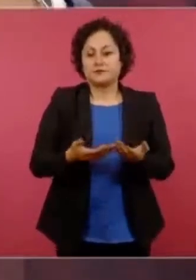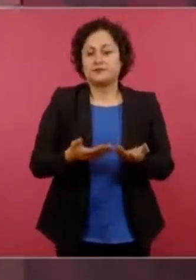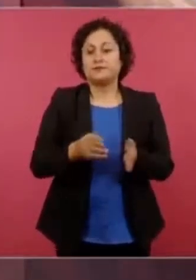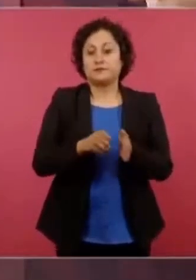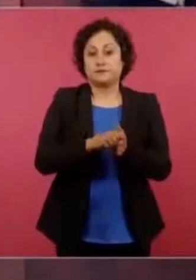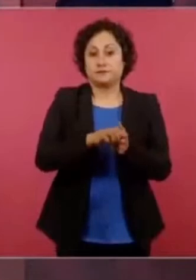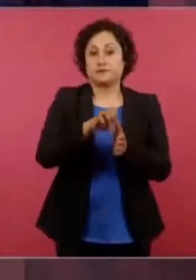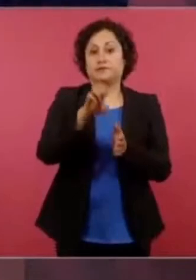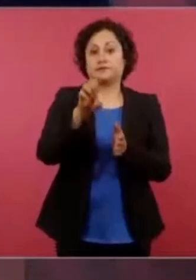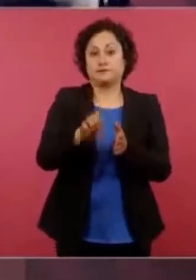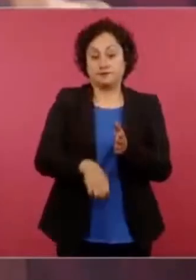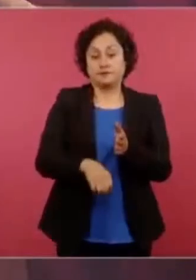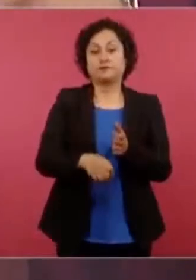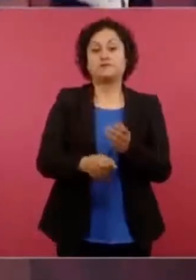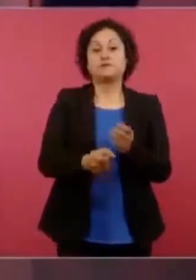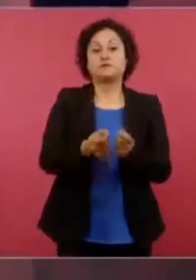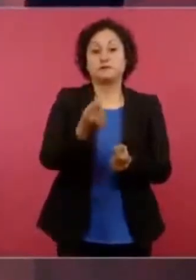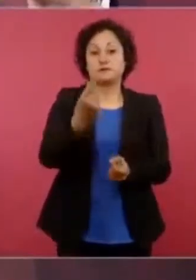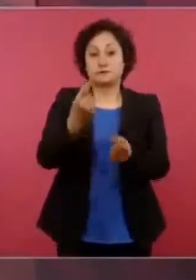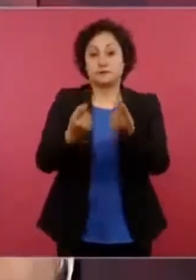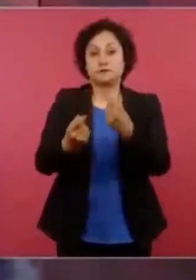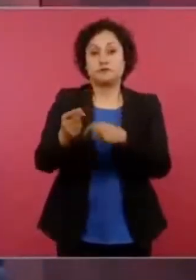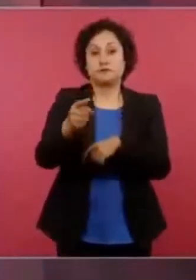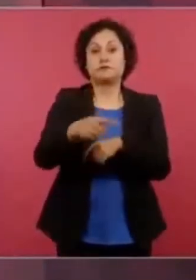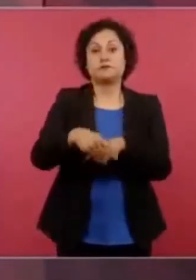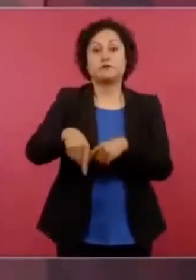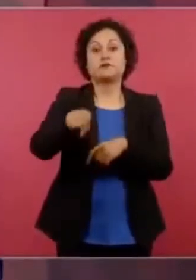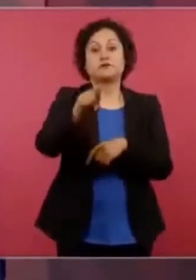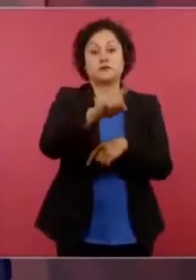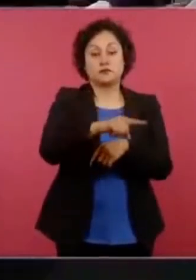también han tomado, ¿no?, por asalto